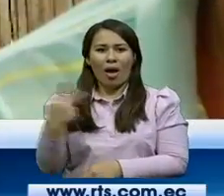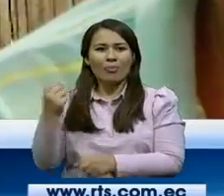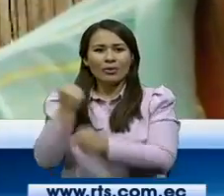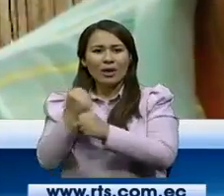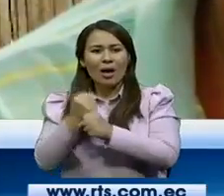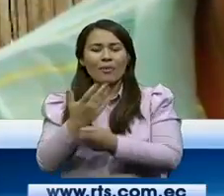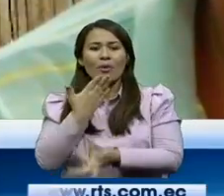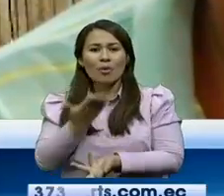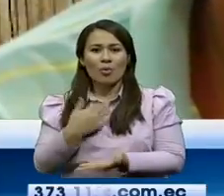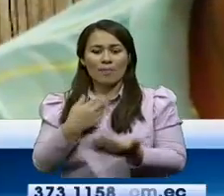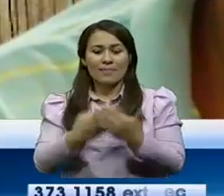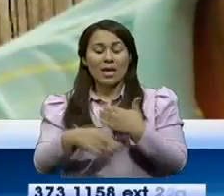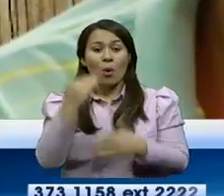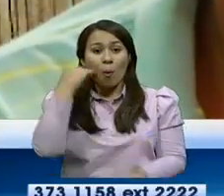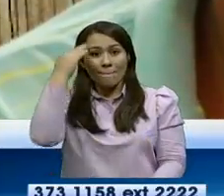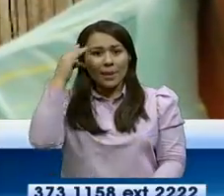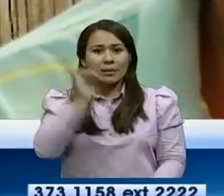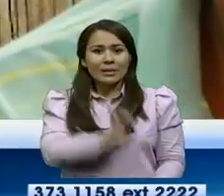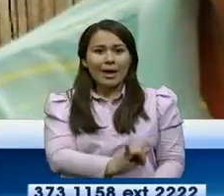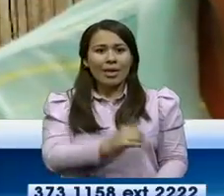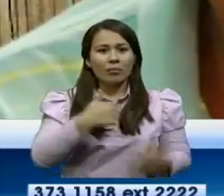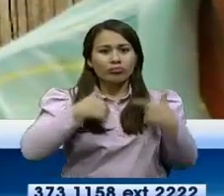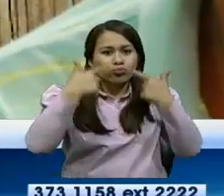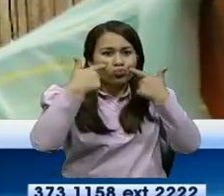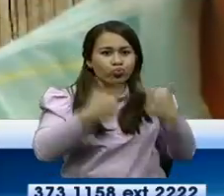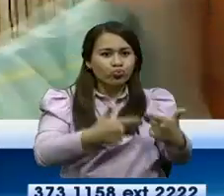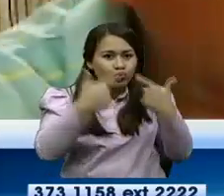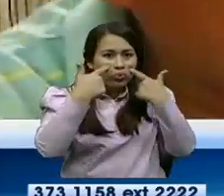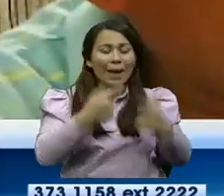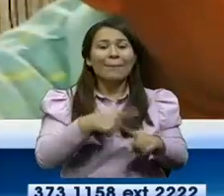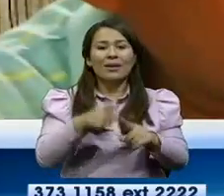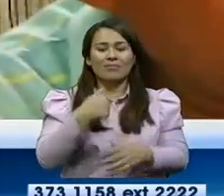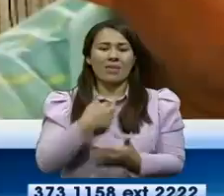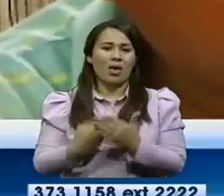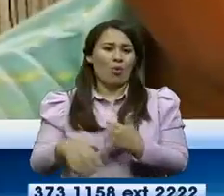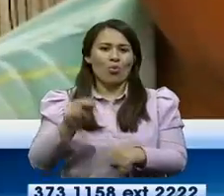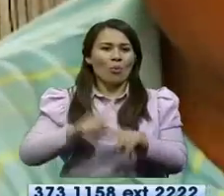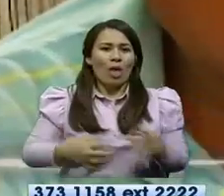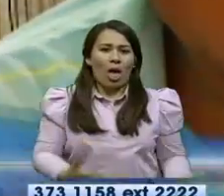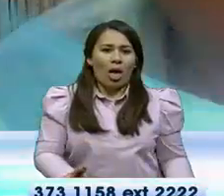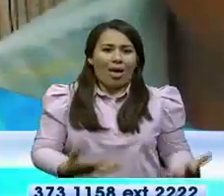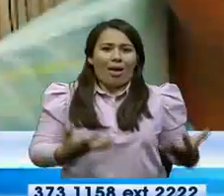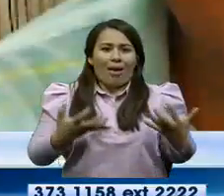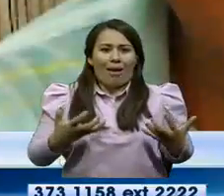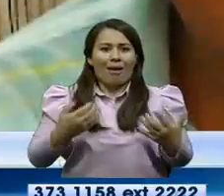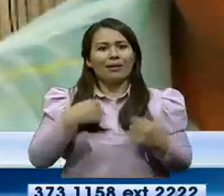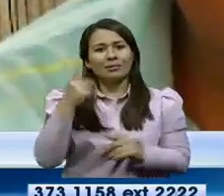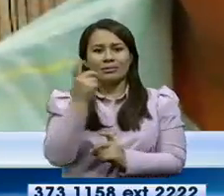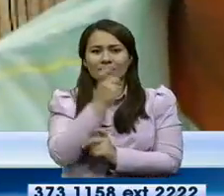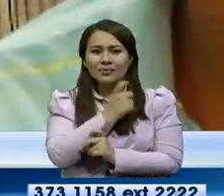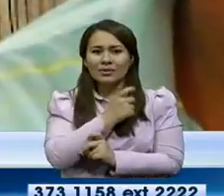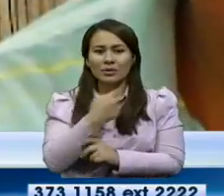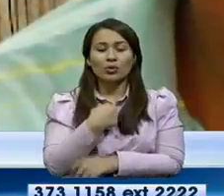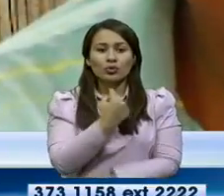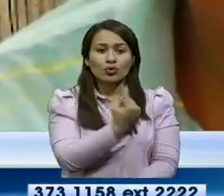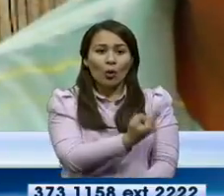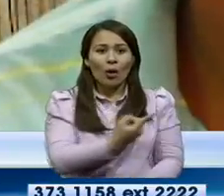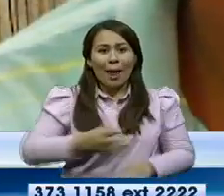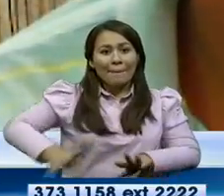con mi hijo mayor, y también mi mamá necesita quien la ayude. Como le explico, no puedo dejarla sola y ella